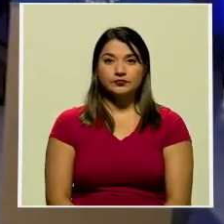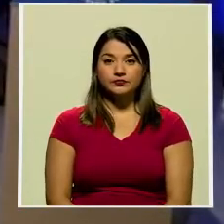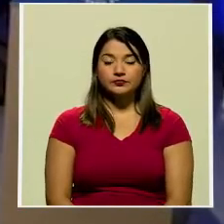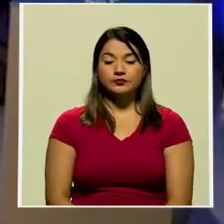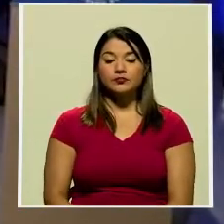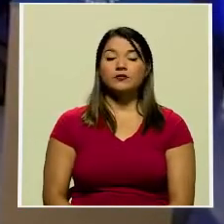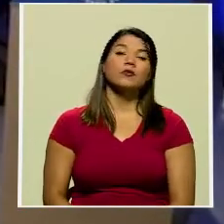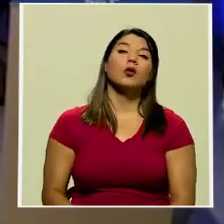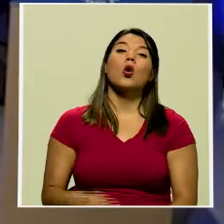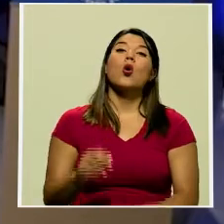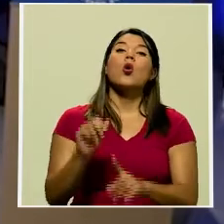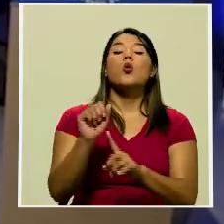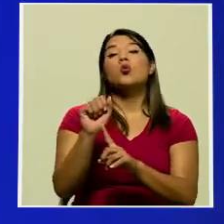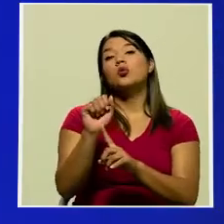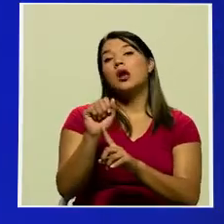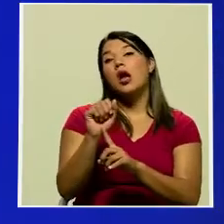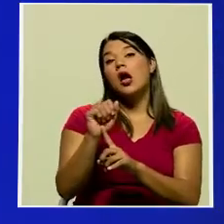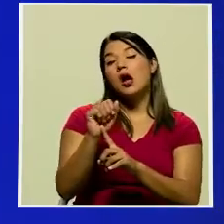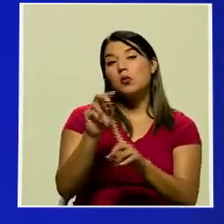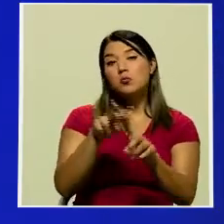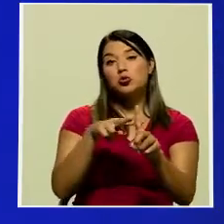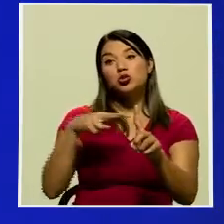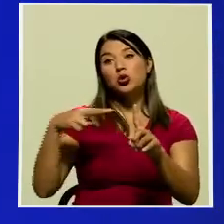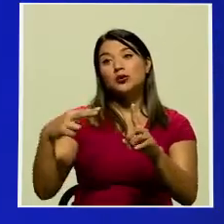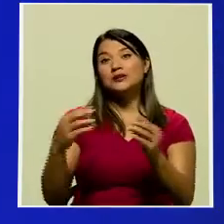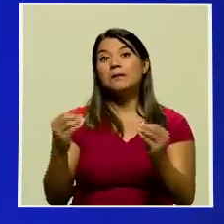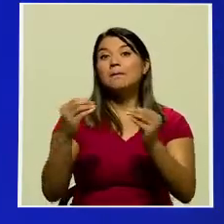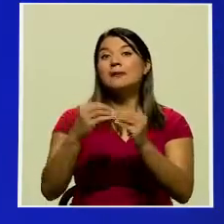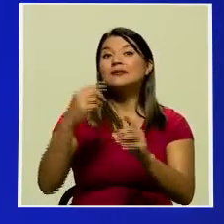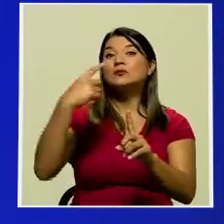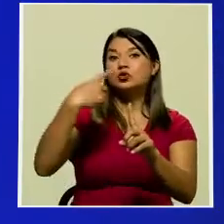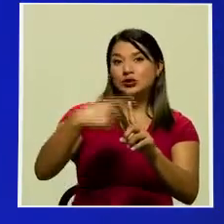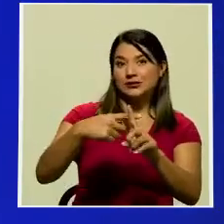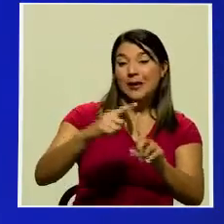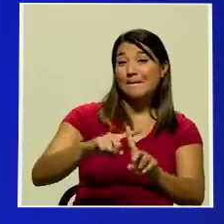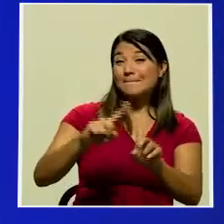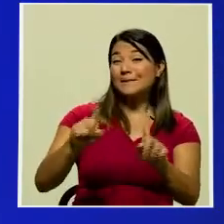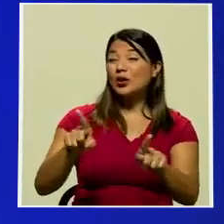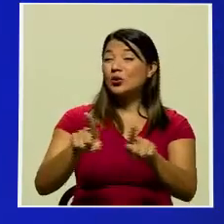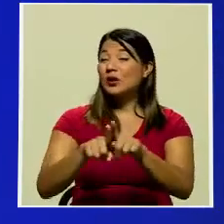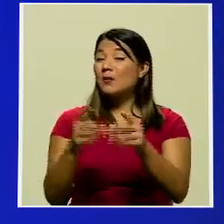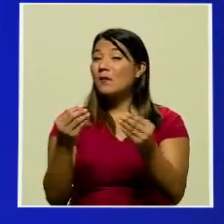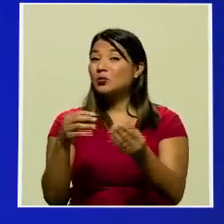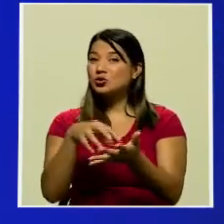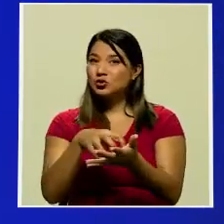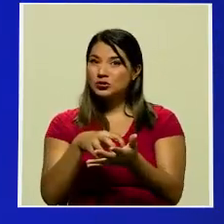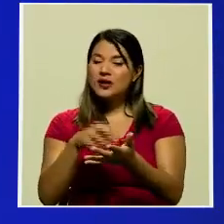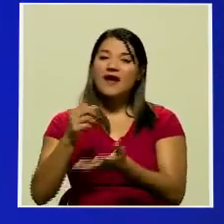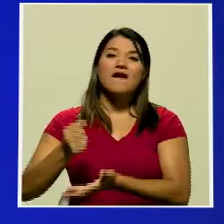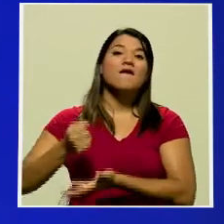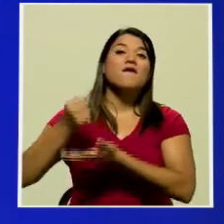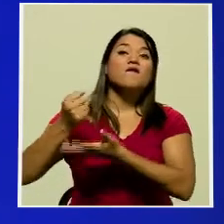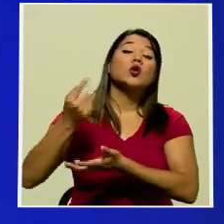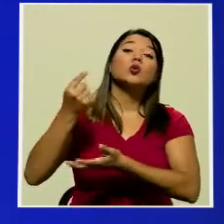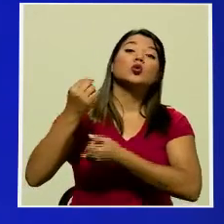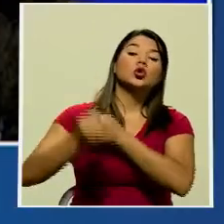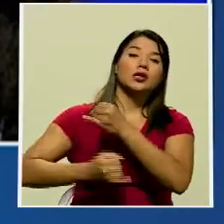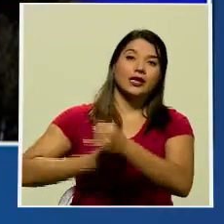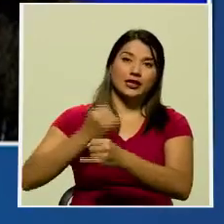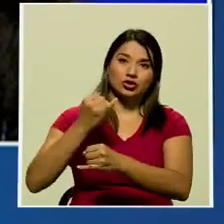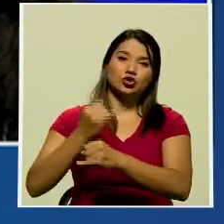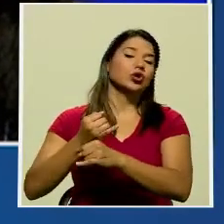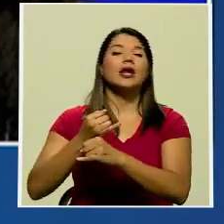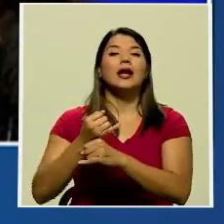Un panorama más optimista, pero también incierto. El Fondo Monetario Internacional mejoró su previsión para el crecimiento global